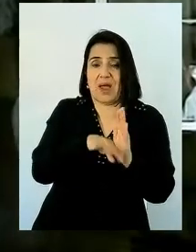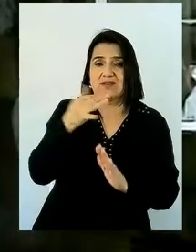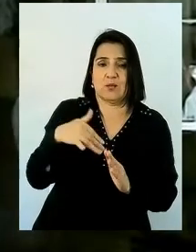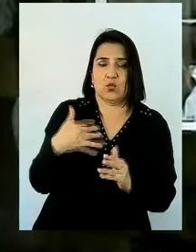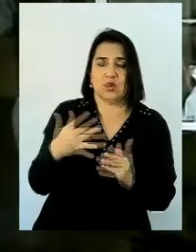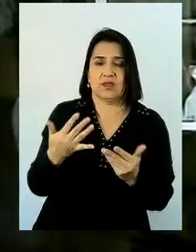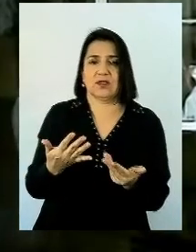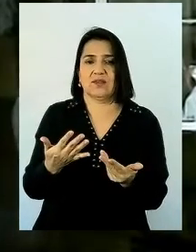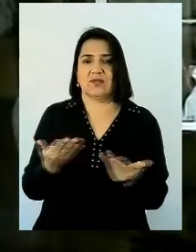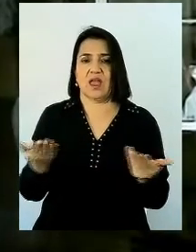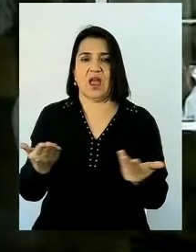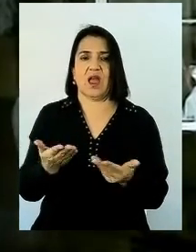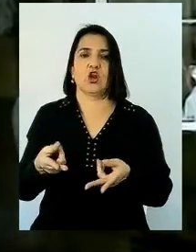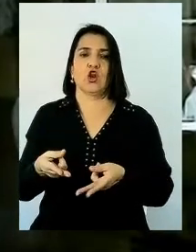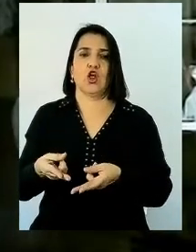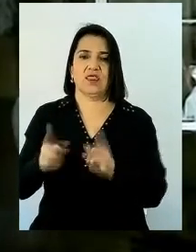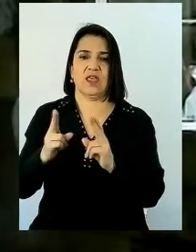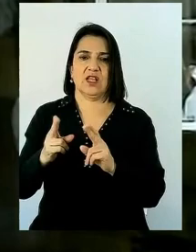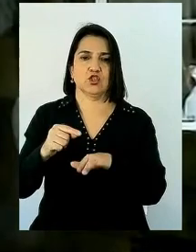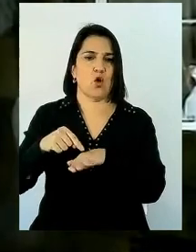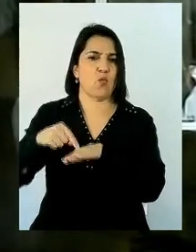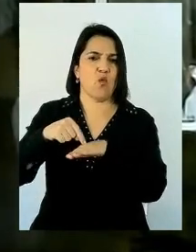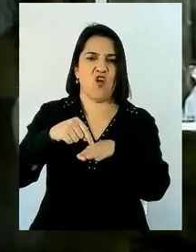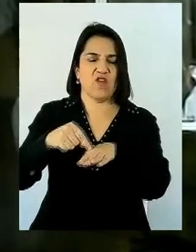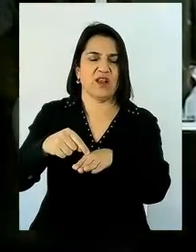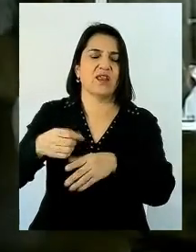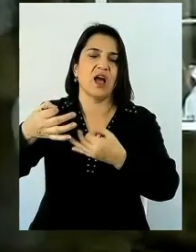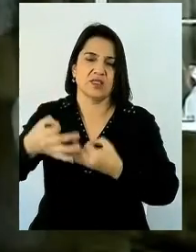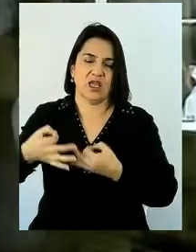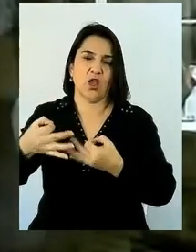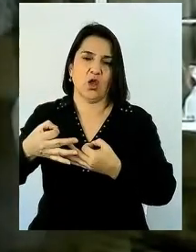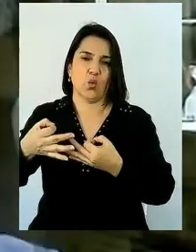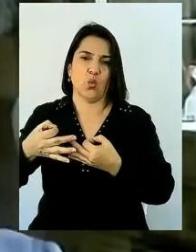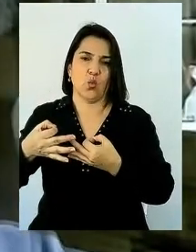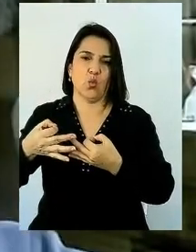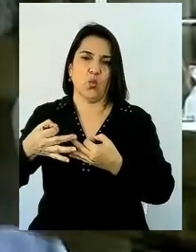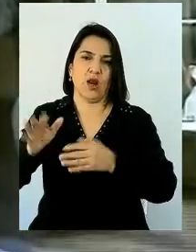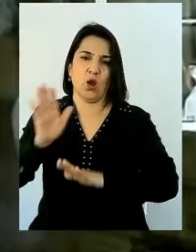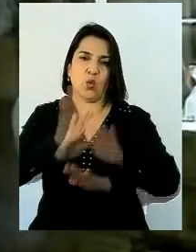los derechos de movilidad segura, sustentable y justa.